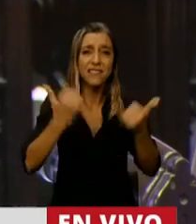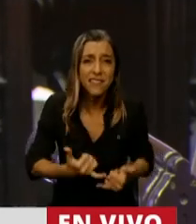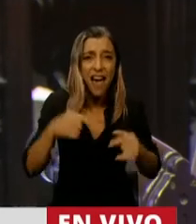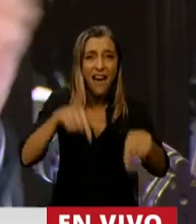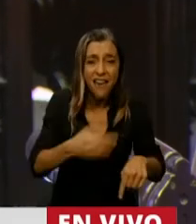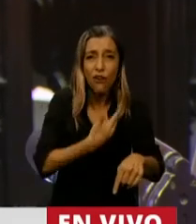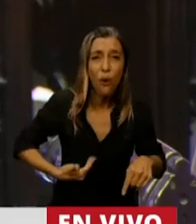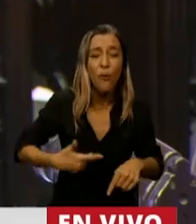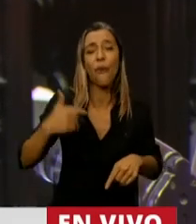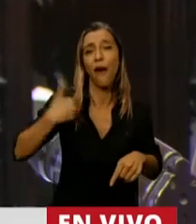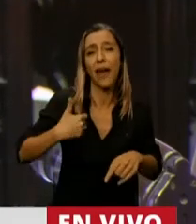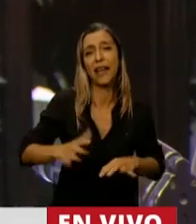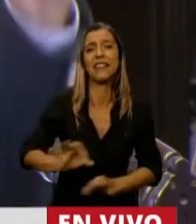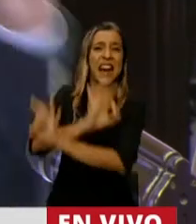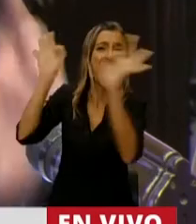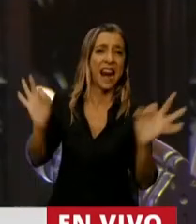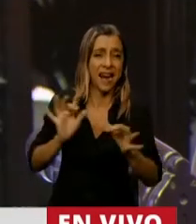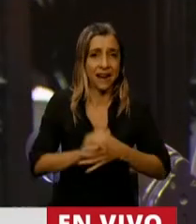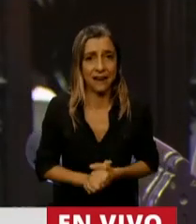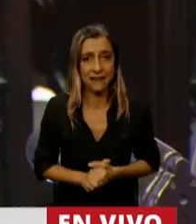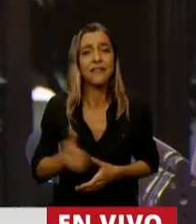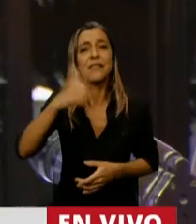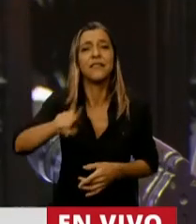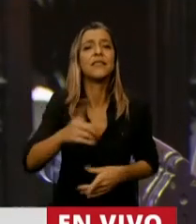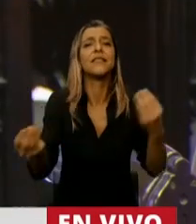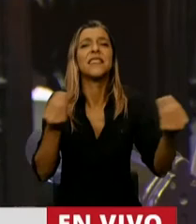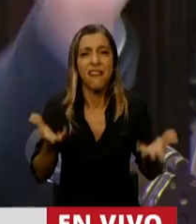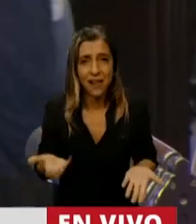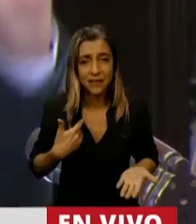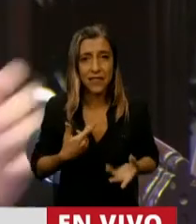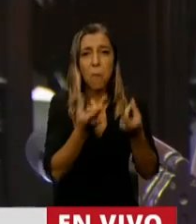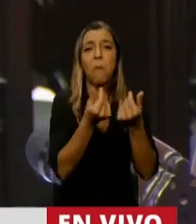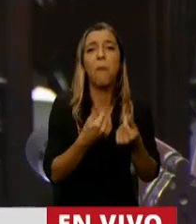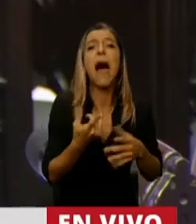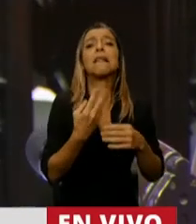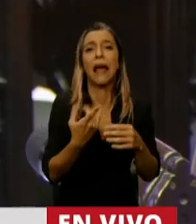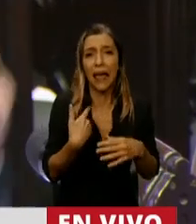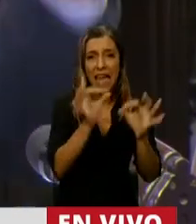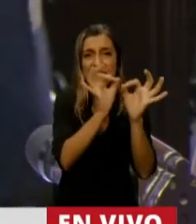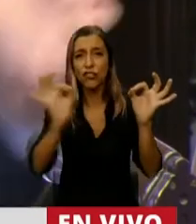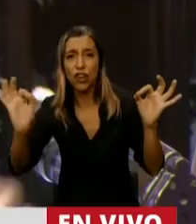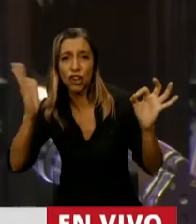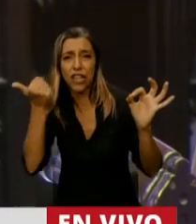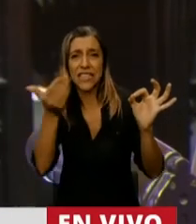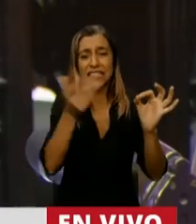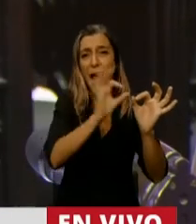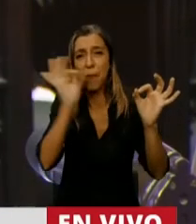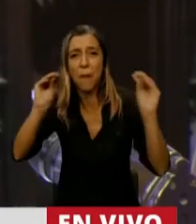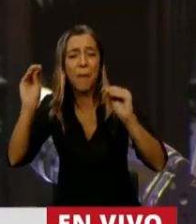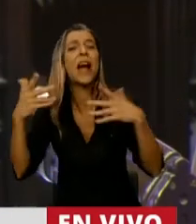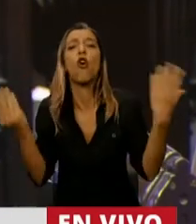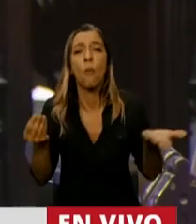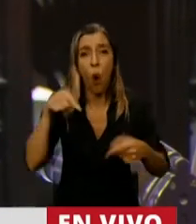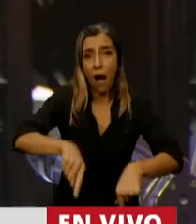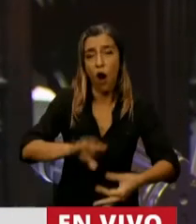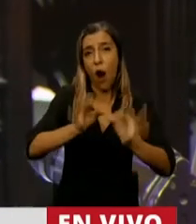para ponerle. ¿Qué van a hacer? ¿Le van a quitar los ceros como en Venezuela? ¿Nos van a venir a decir que ahora hay que tener una moneda